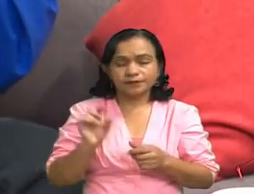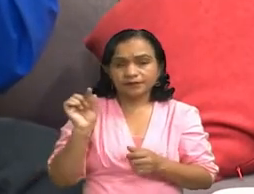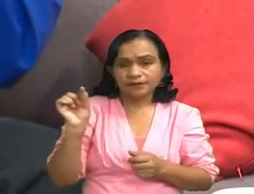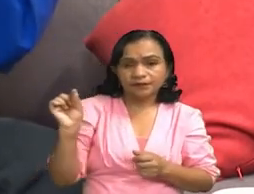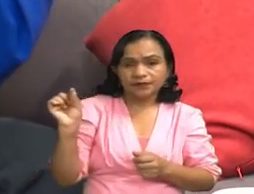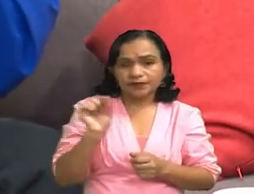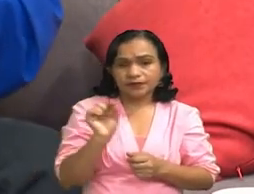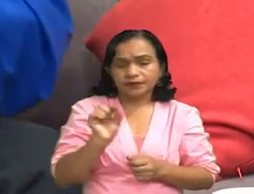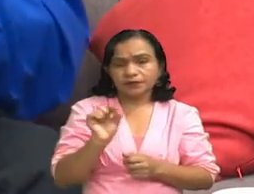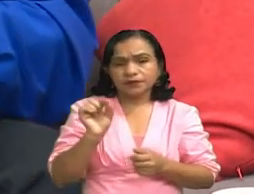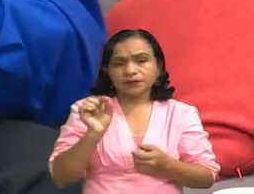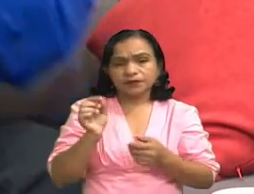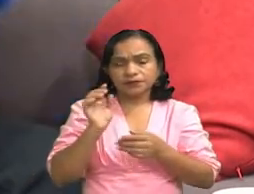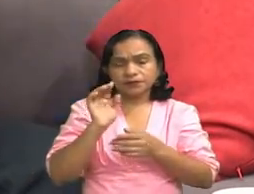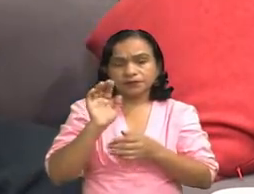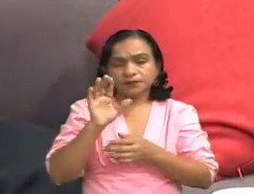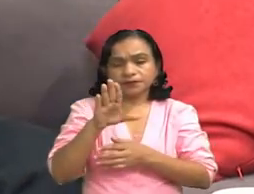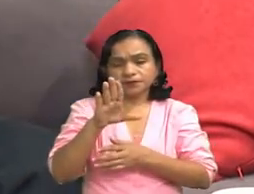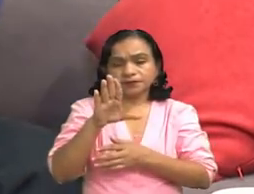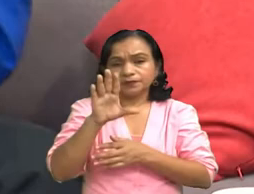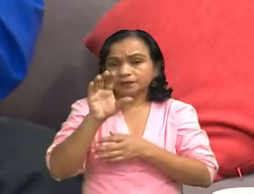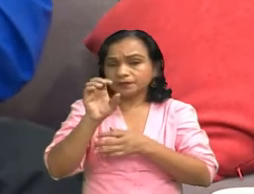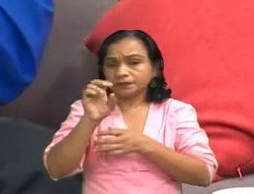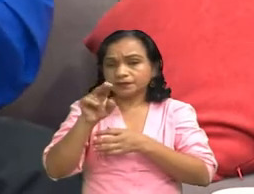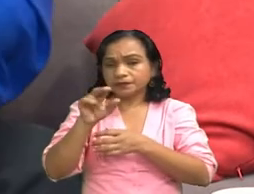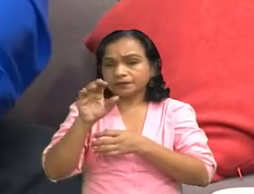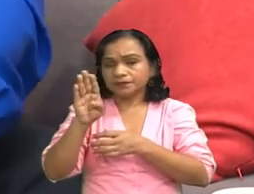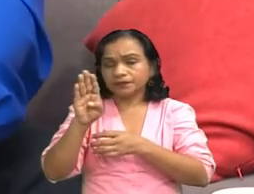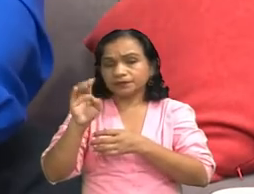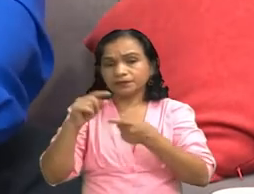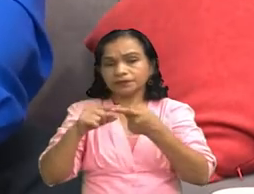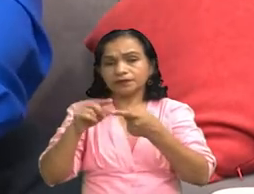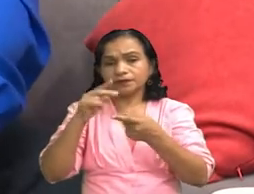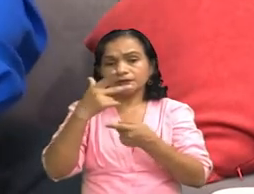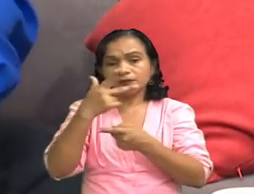momento, en relación al Senagro del 11, el